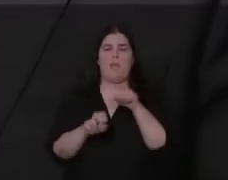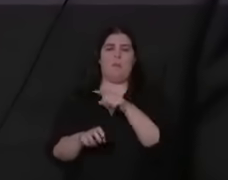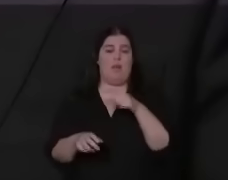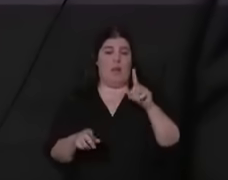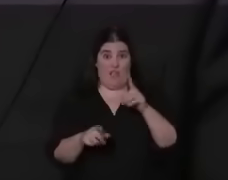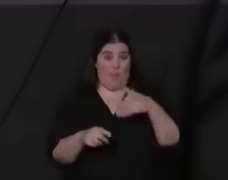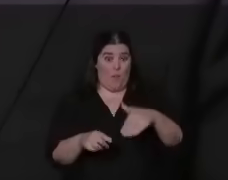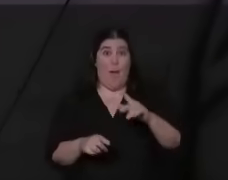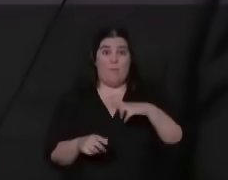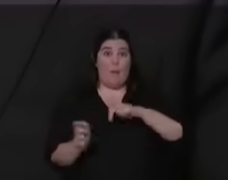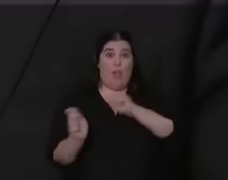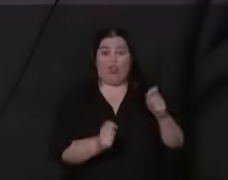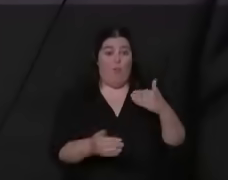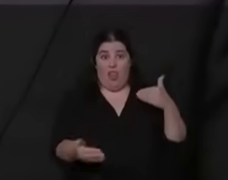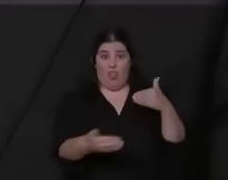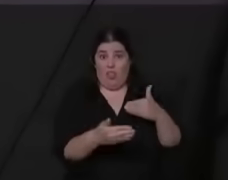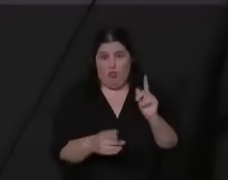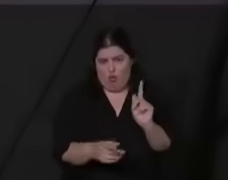plazo no Y